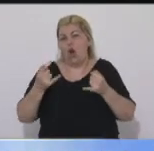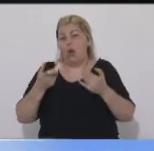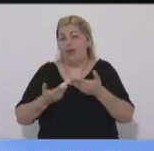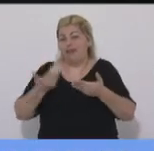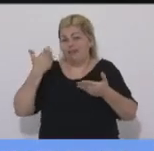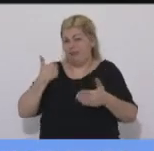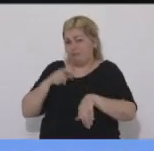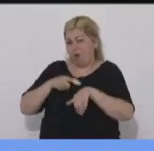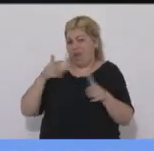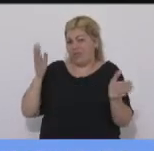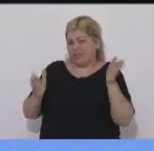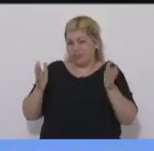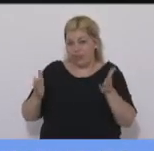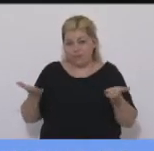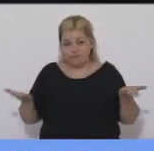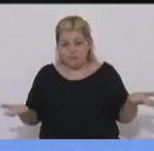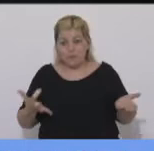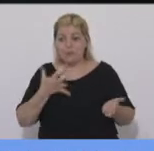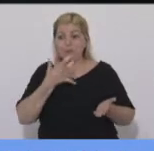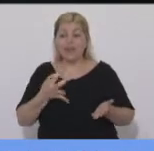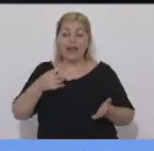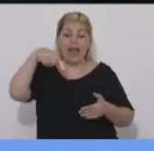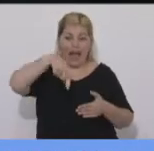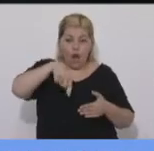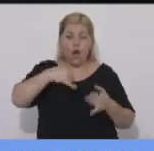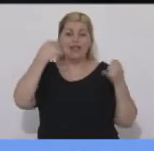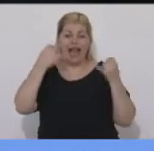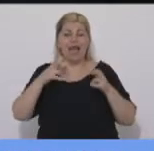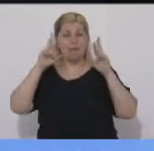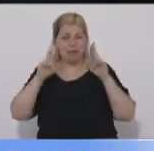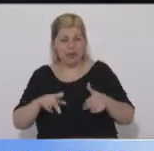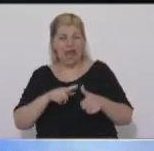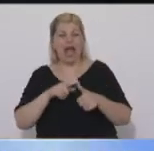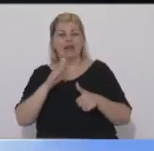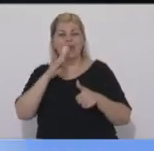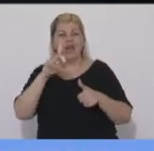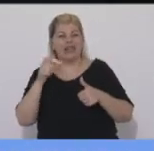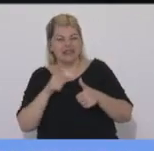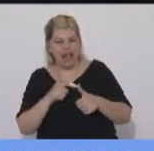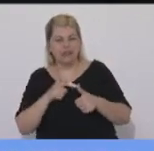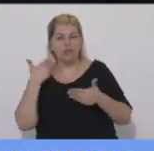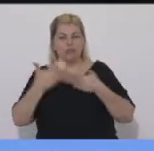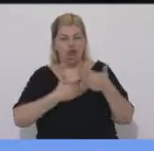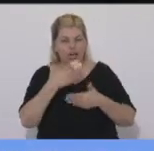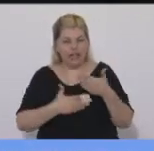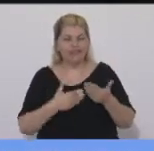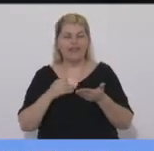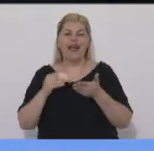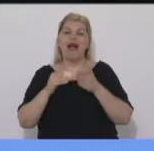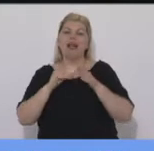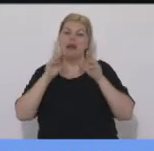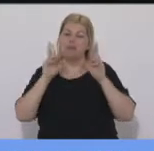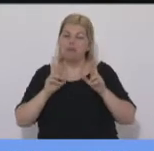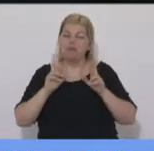historia. Entonces, la verdad es que ahora, contando con programas como las becas Progresar, programas de empleo, de capacitación laboral